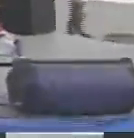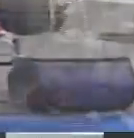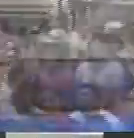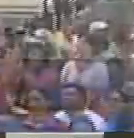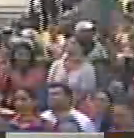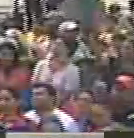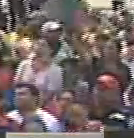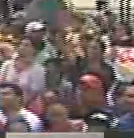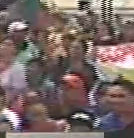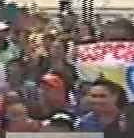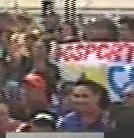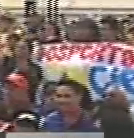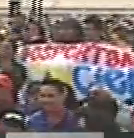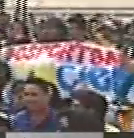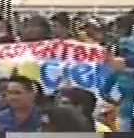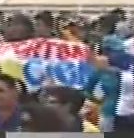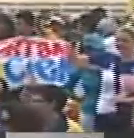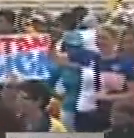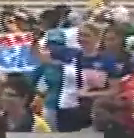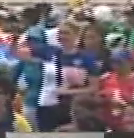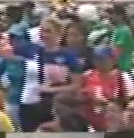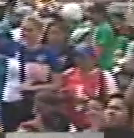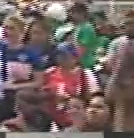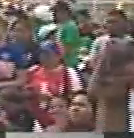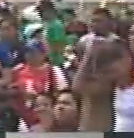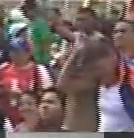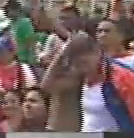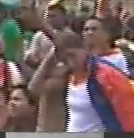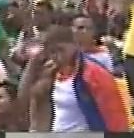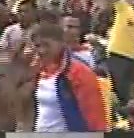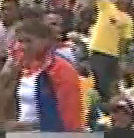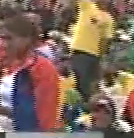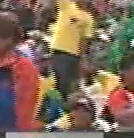madre, África, somos del Congo de la madre, África,